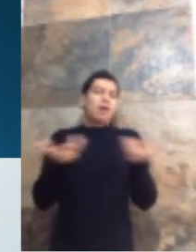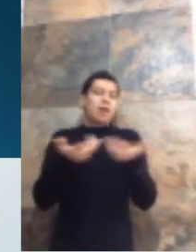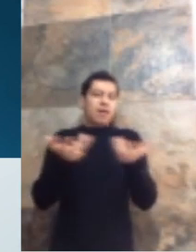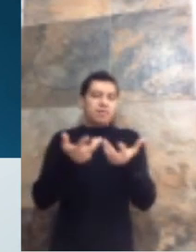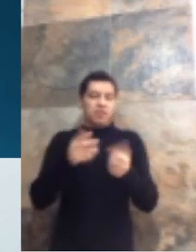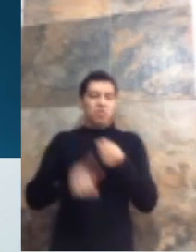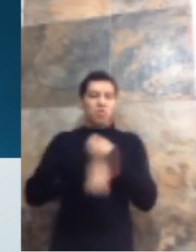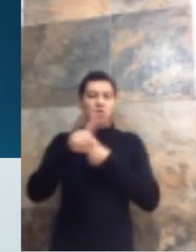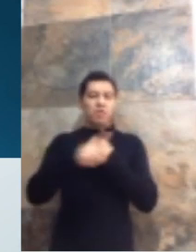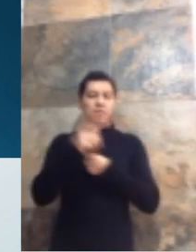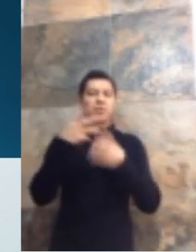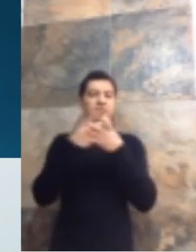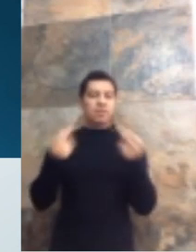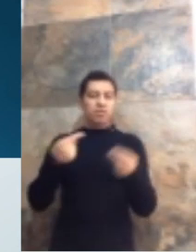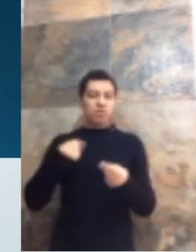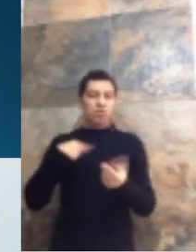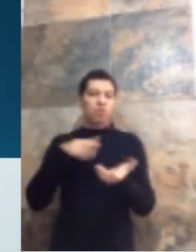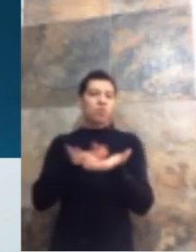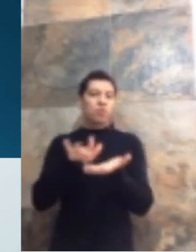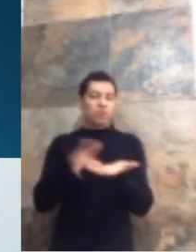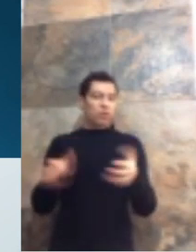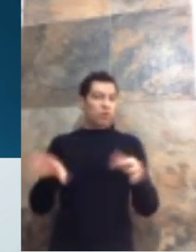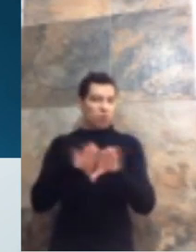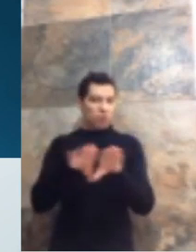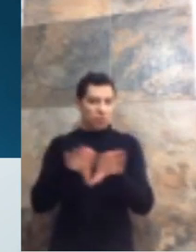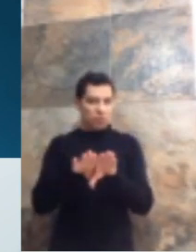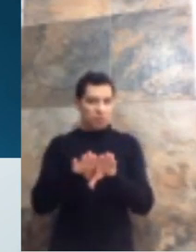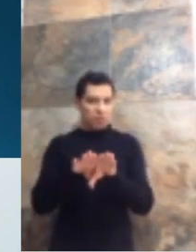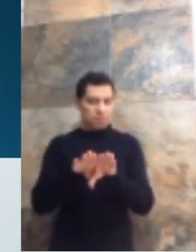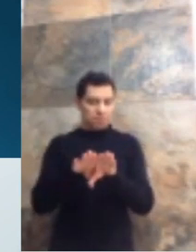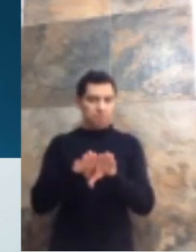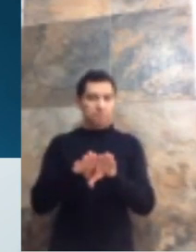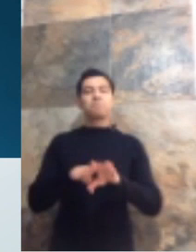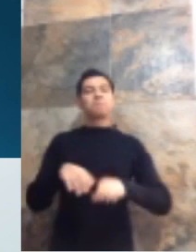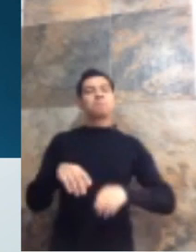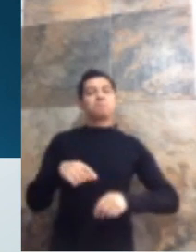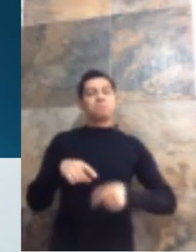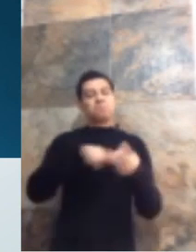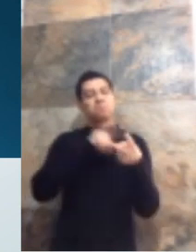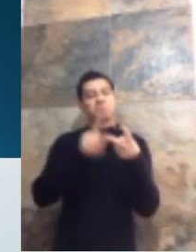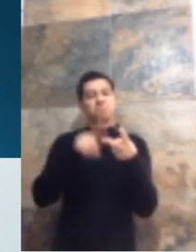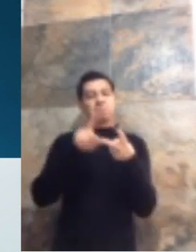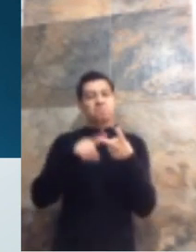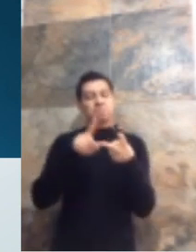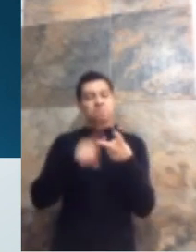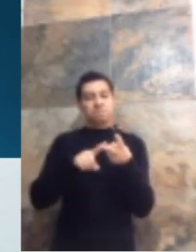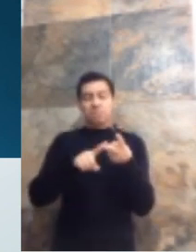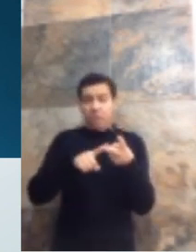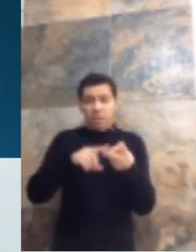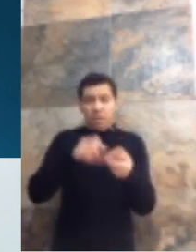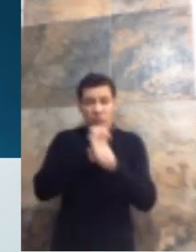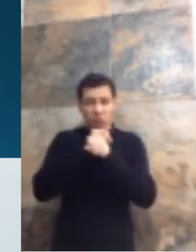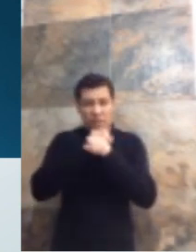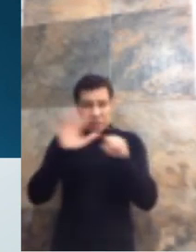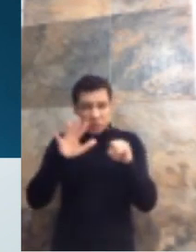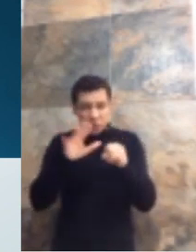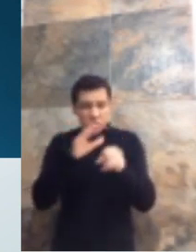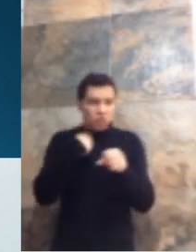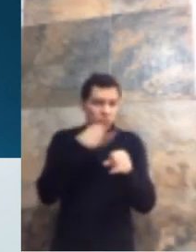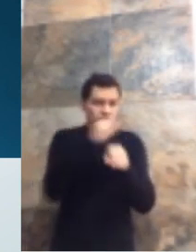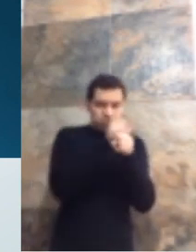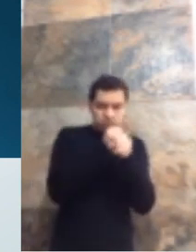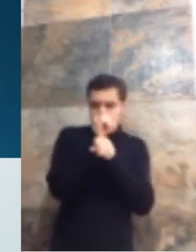problemas. Desarrollar estrategias de reconocimiento de información confiable por vías diferentes. Esto hace una diferencia